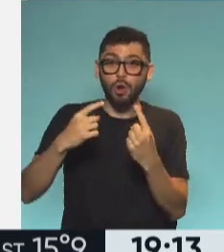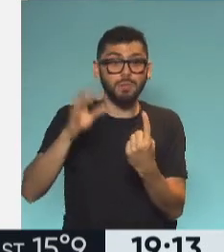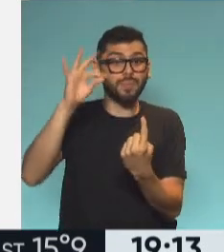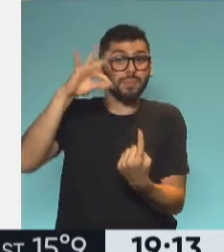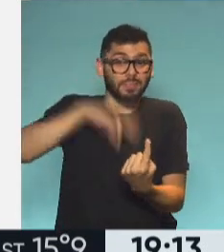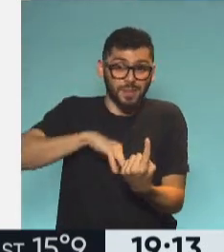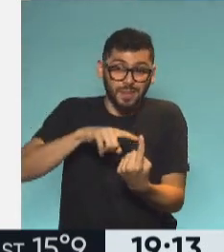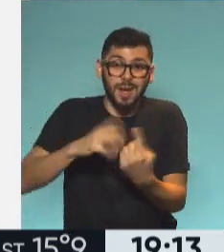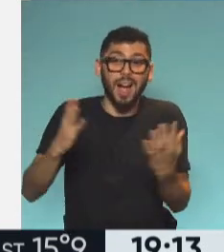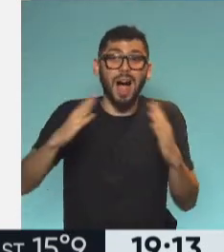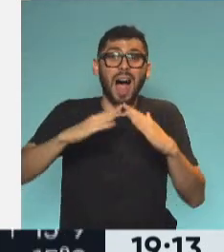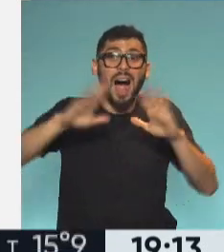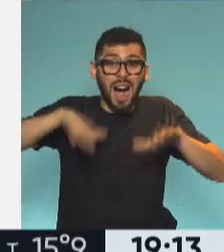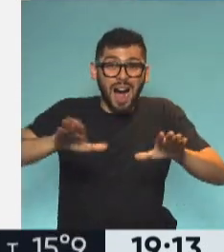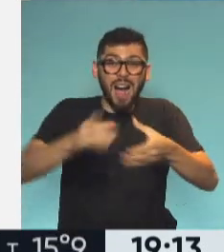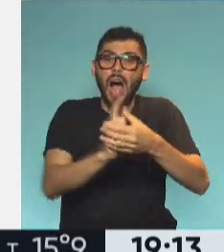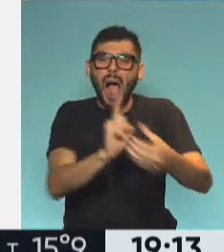infectado.